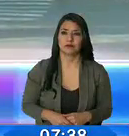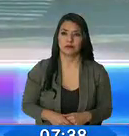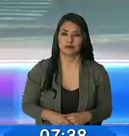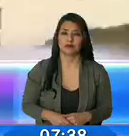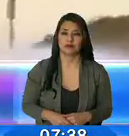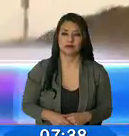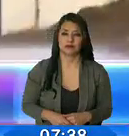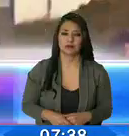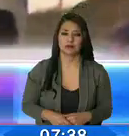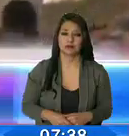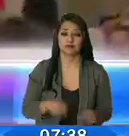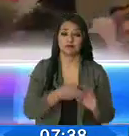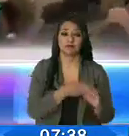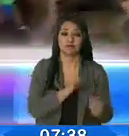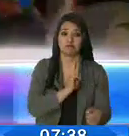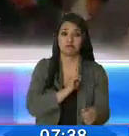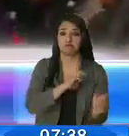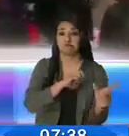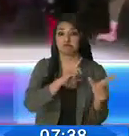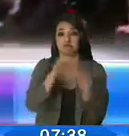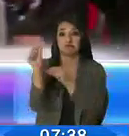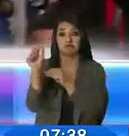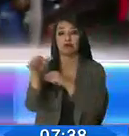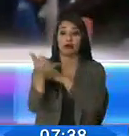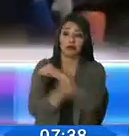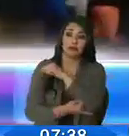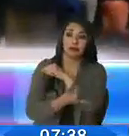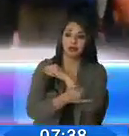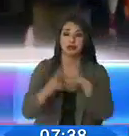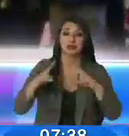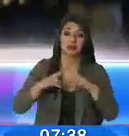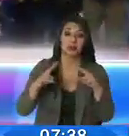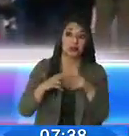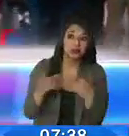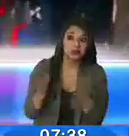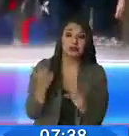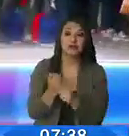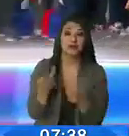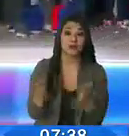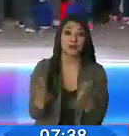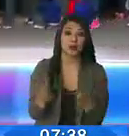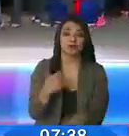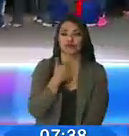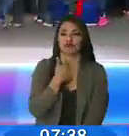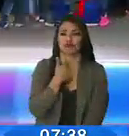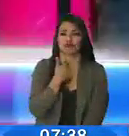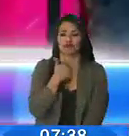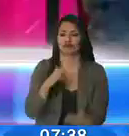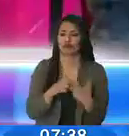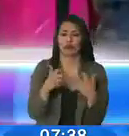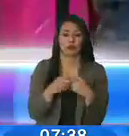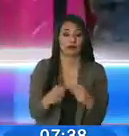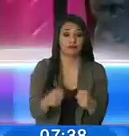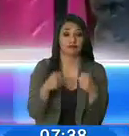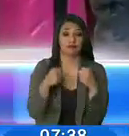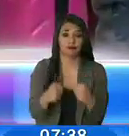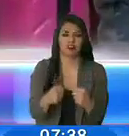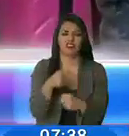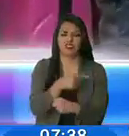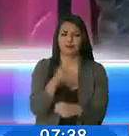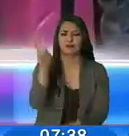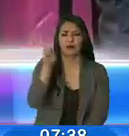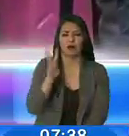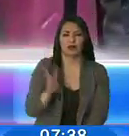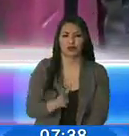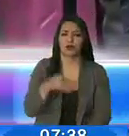Migrar a un país desconocido y donde las oportunidades de trabajo son casi nulas es uno de los problemas más graves que han encontrado los venezolanos